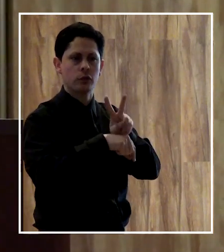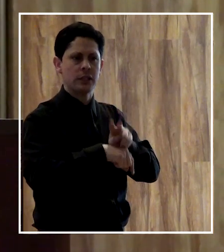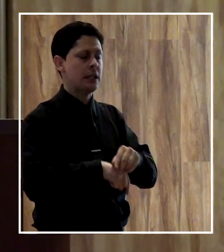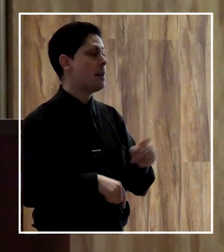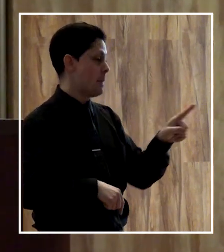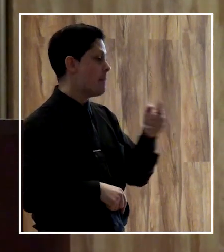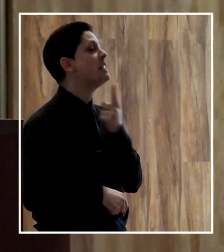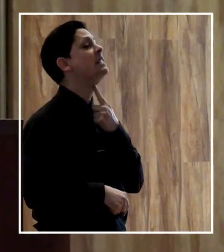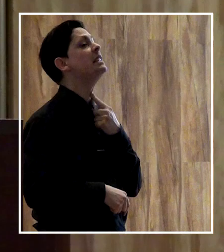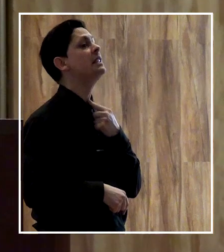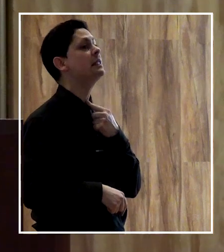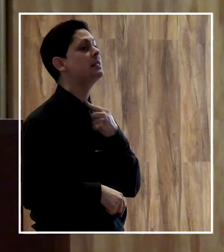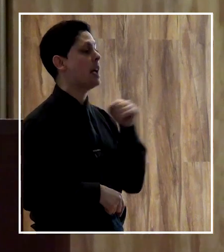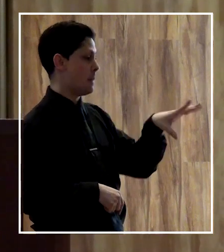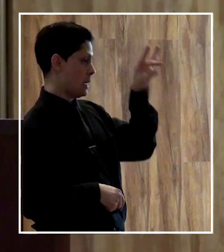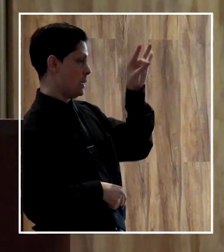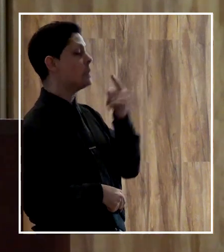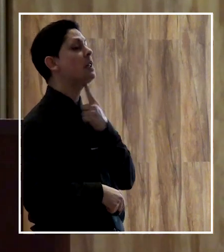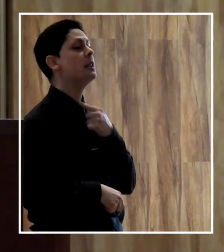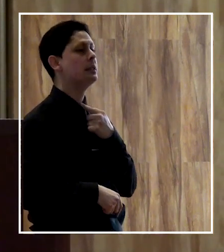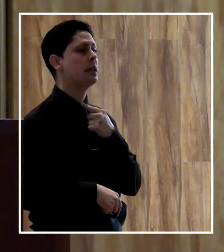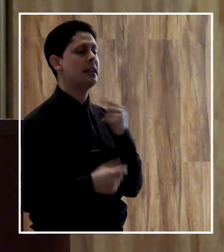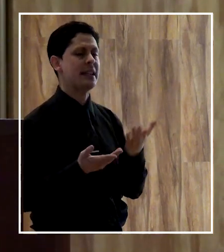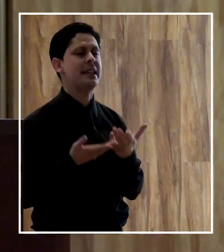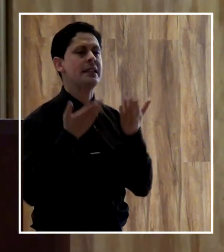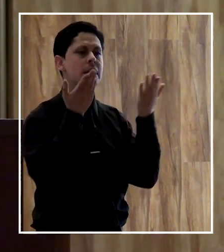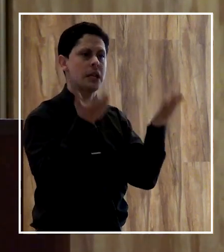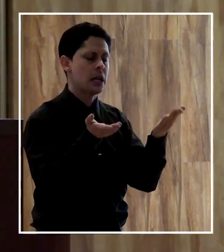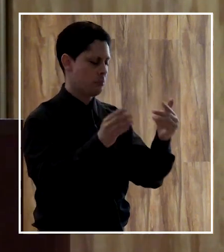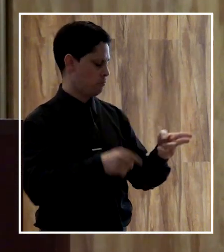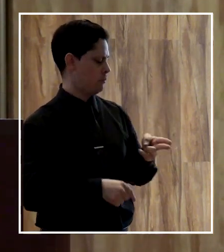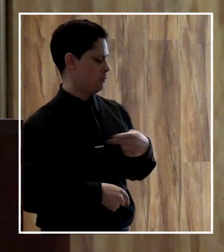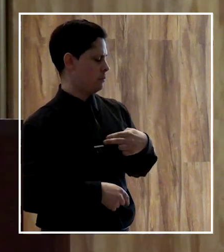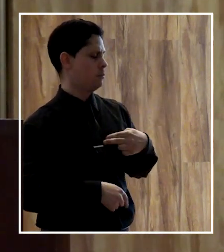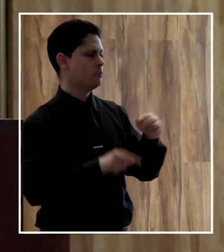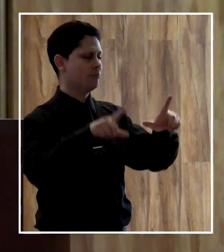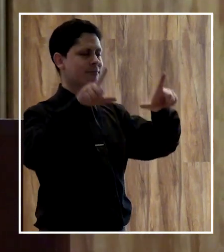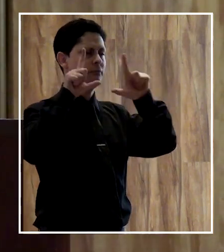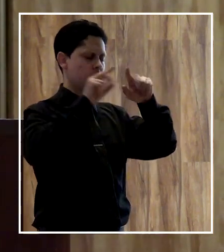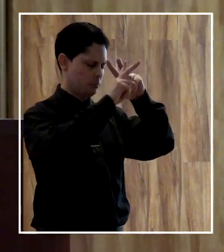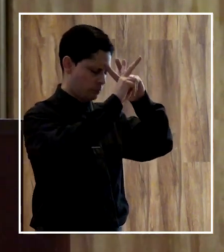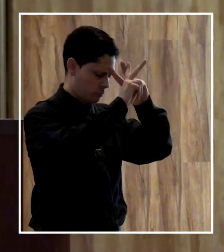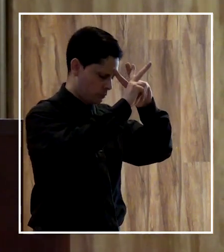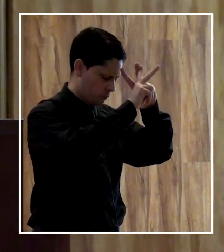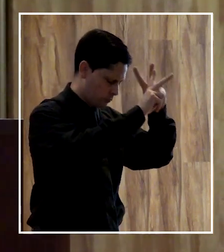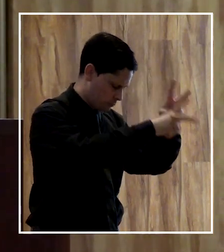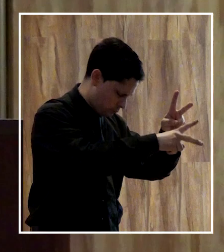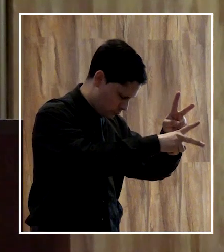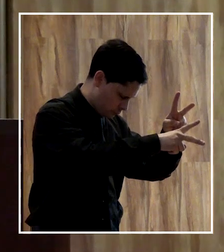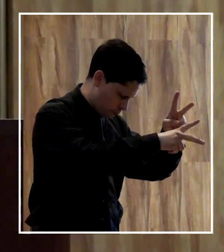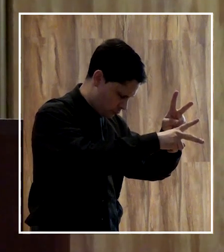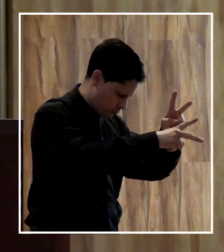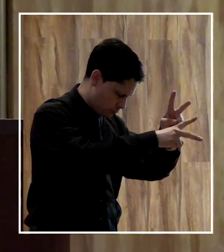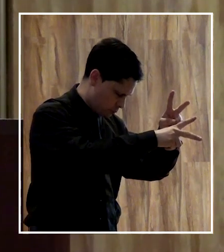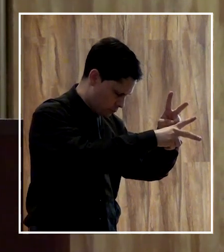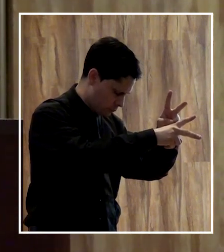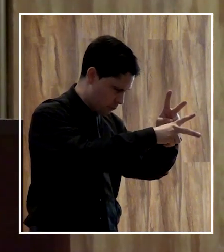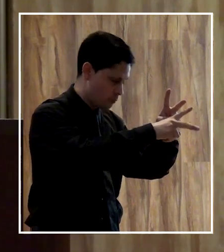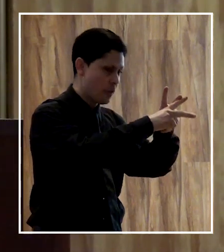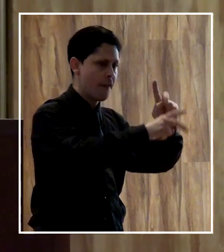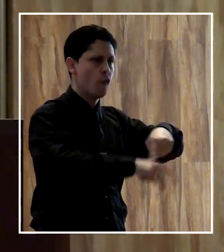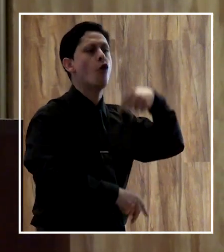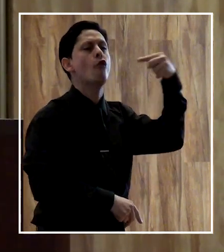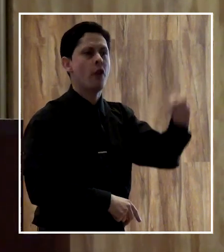nos interesa en esta entrega del reconocimiento honoris causa, Iván, volver